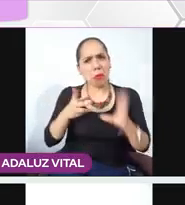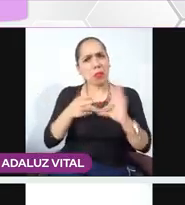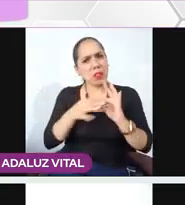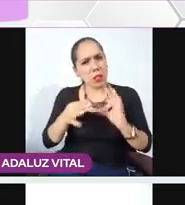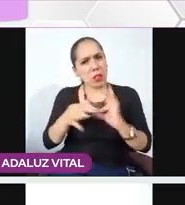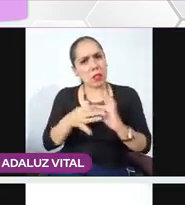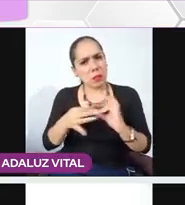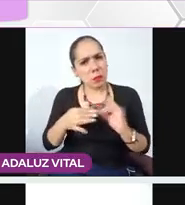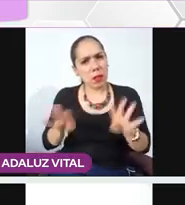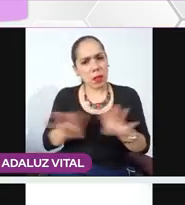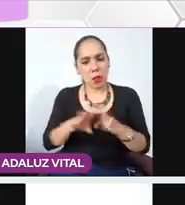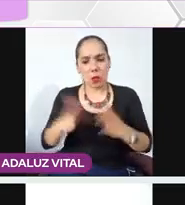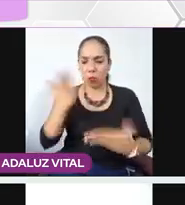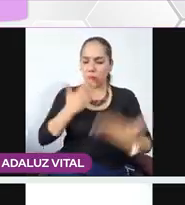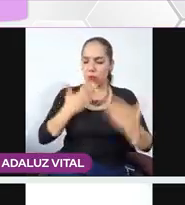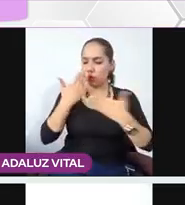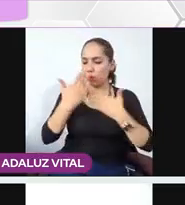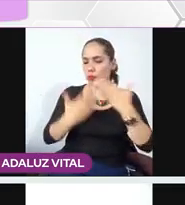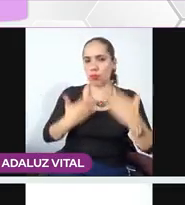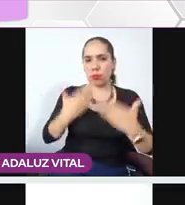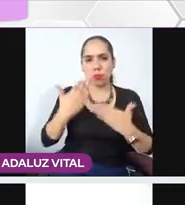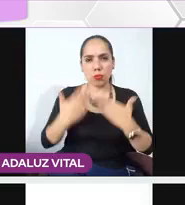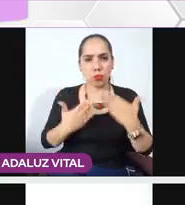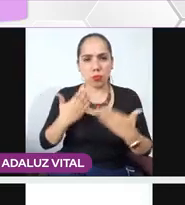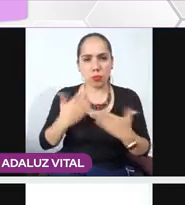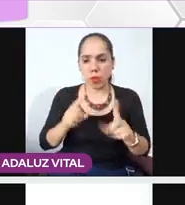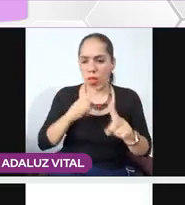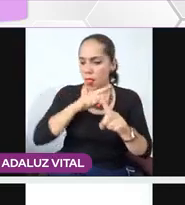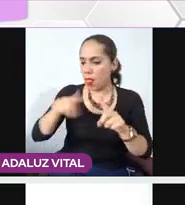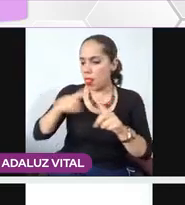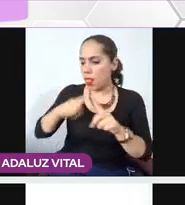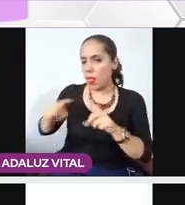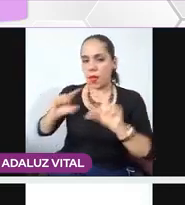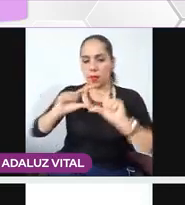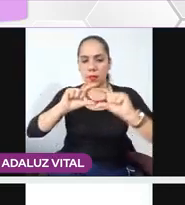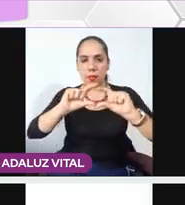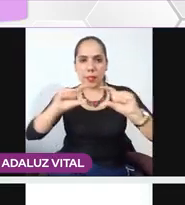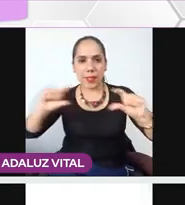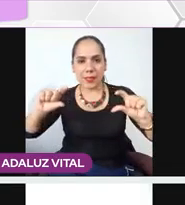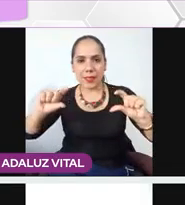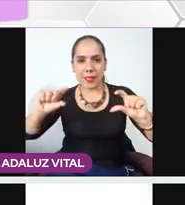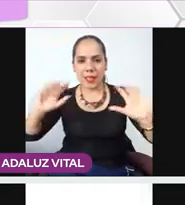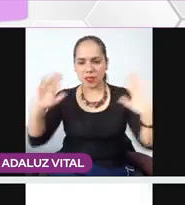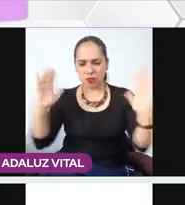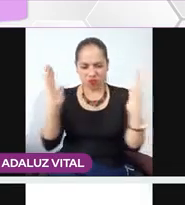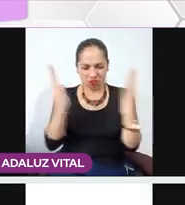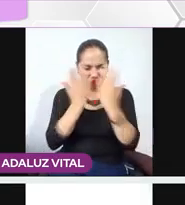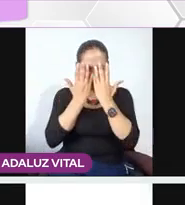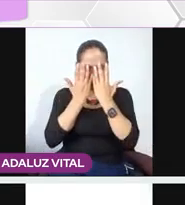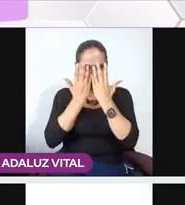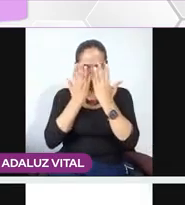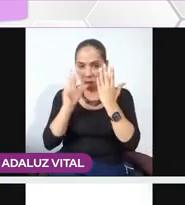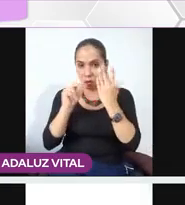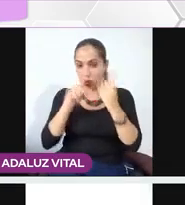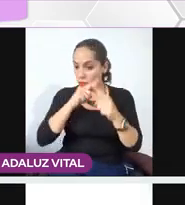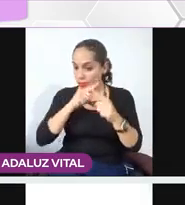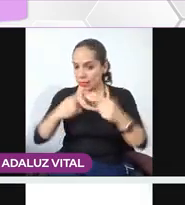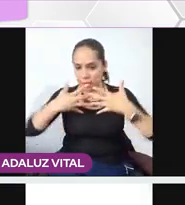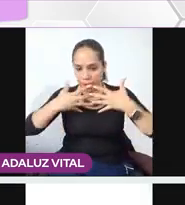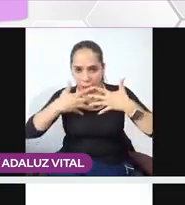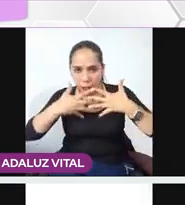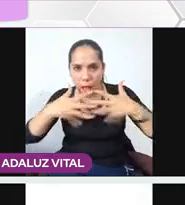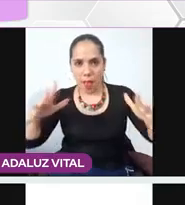estudios, muchas investigaciones nos han ido eliminando estas barreras que no nos permitían entender que hay diversidad de